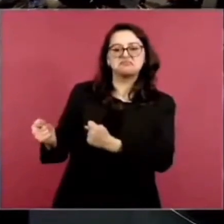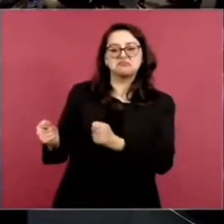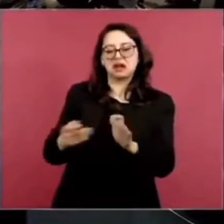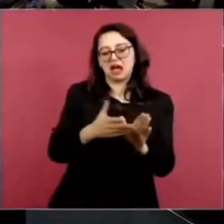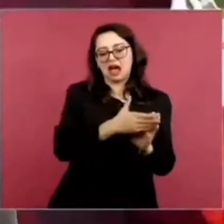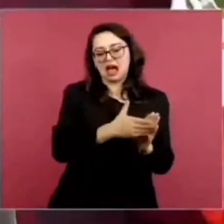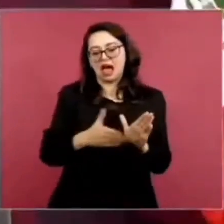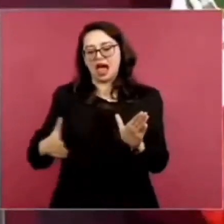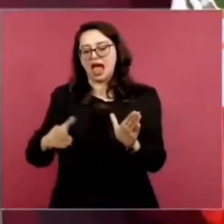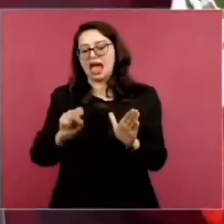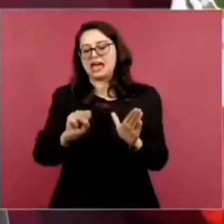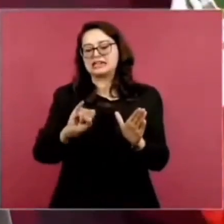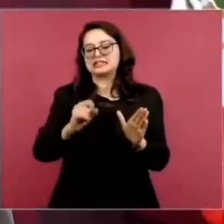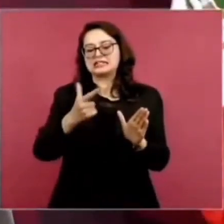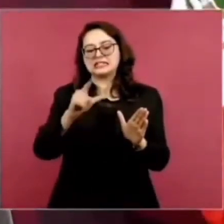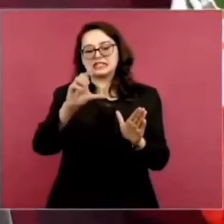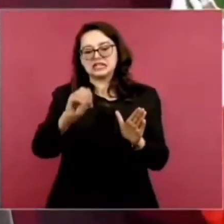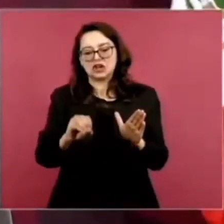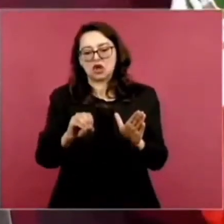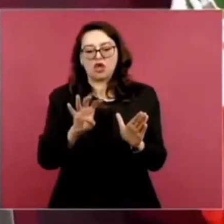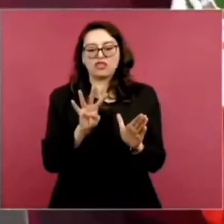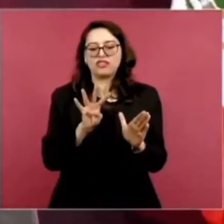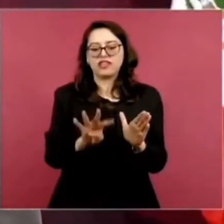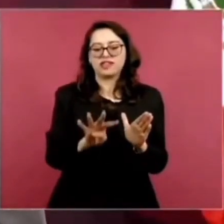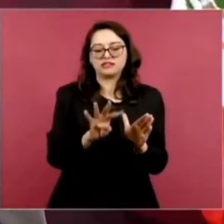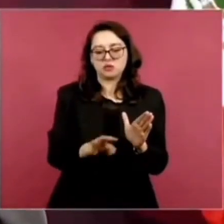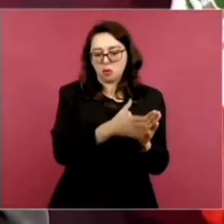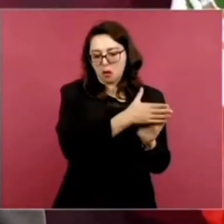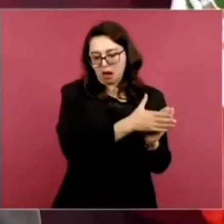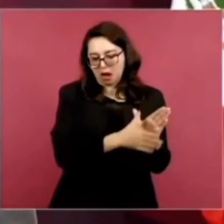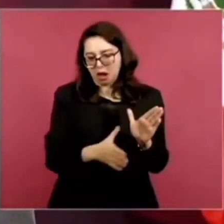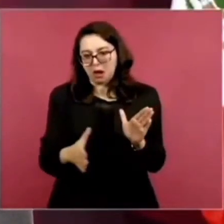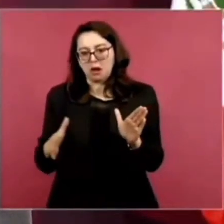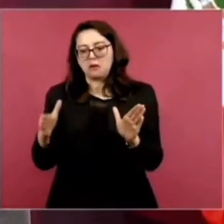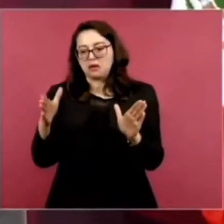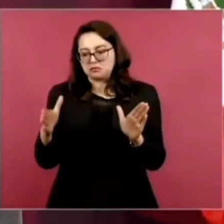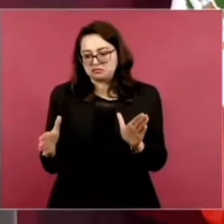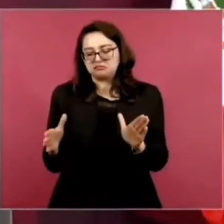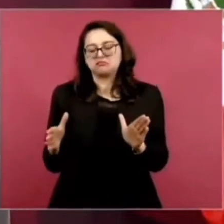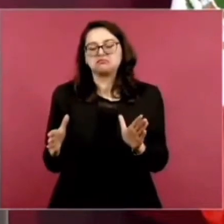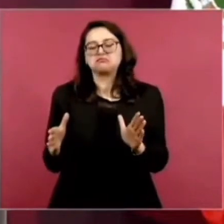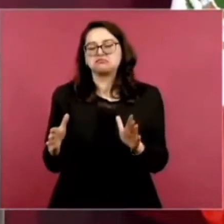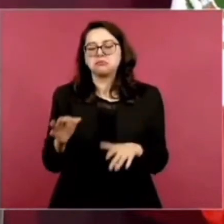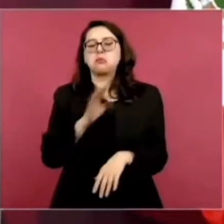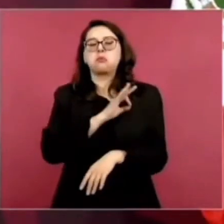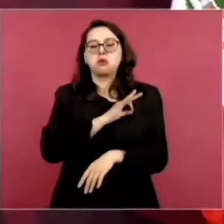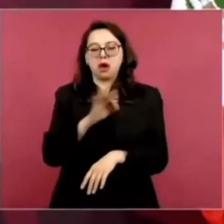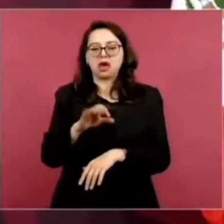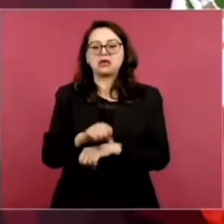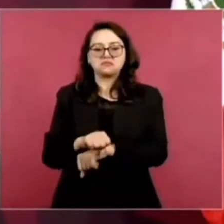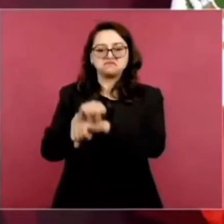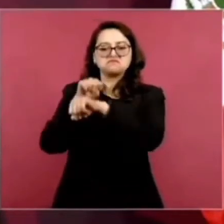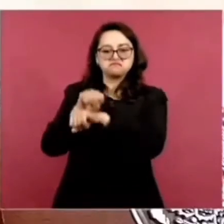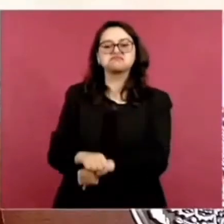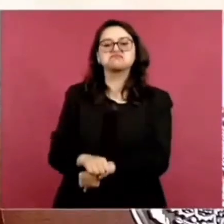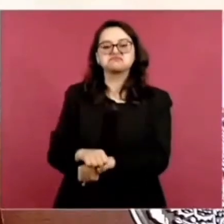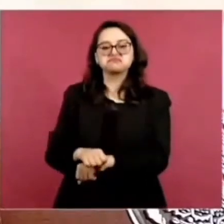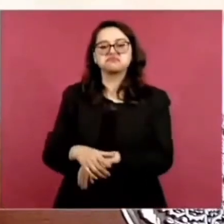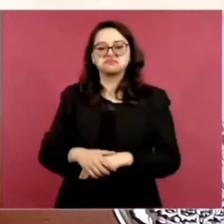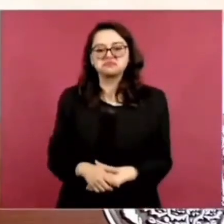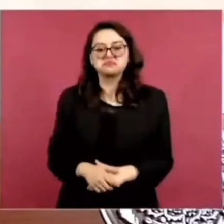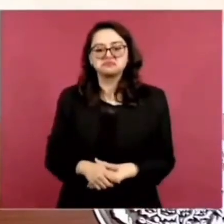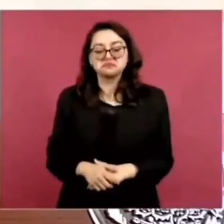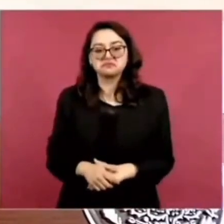Incluso la Constitución del 57, a la que hacíamos referencia, habla de la libertad, pero el peón acasillado no